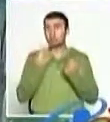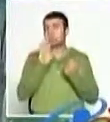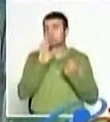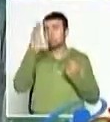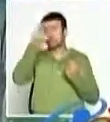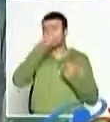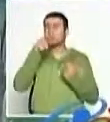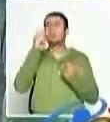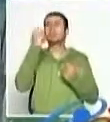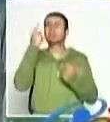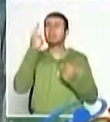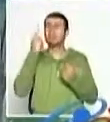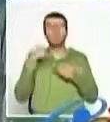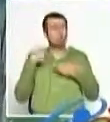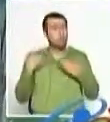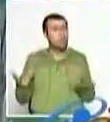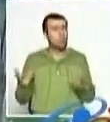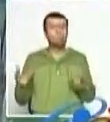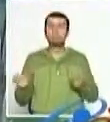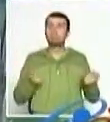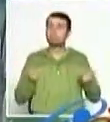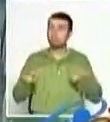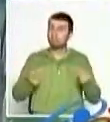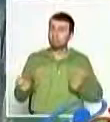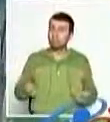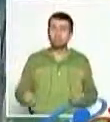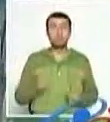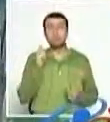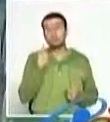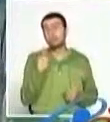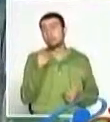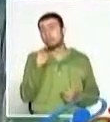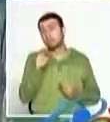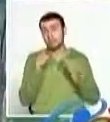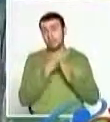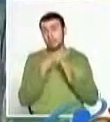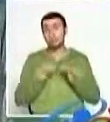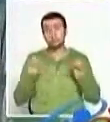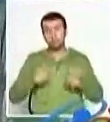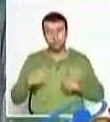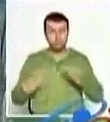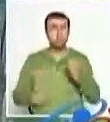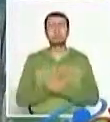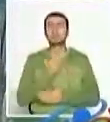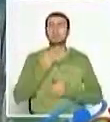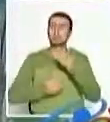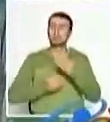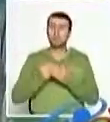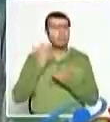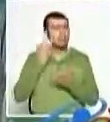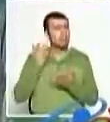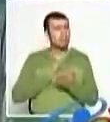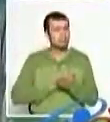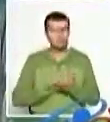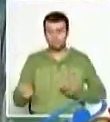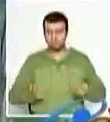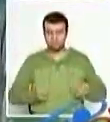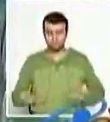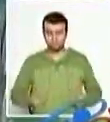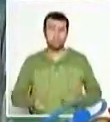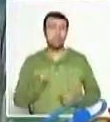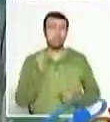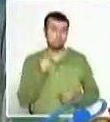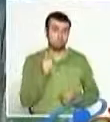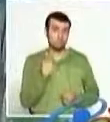ustedes entiendan cómo pueden, inclusive desde su casa, empezar un proceso de limpieza y de desintoxicación para que ya